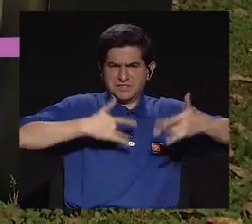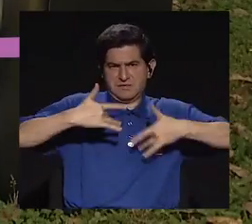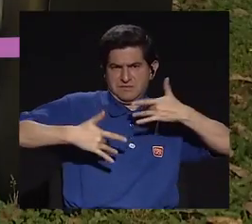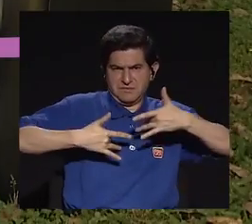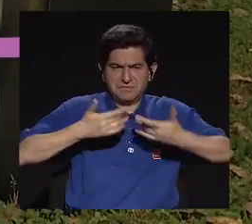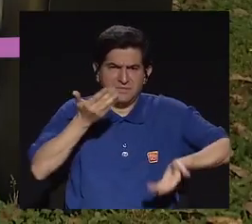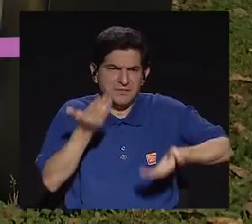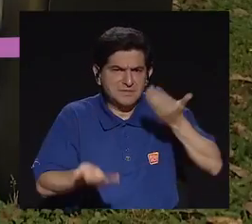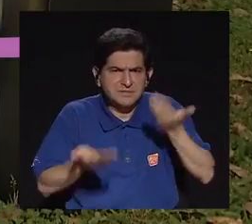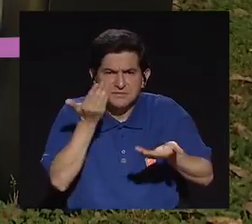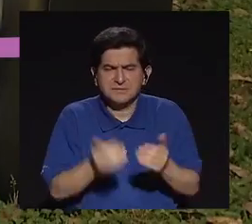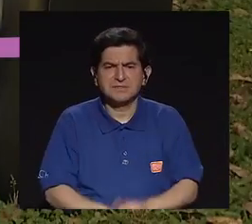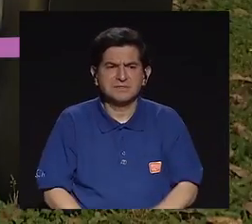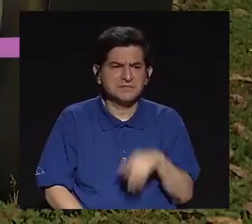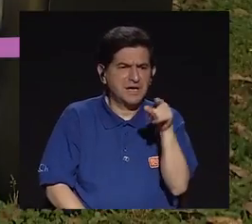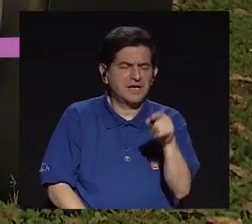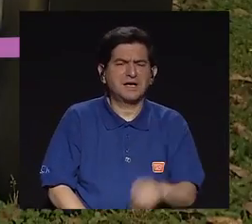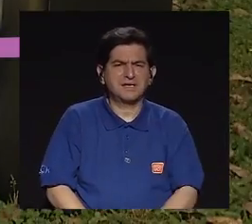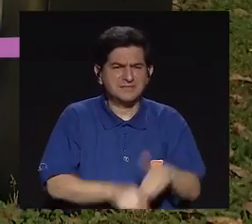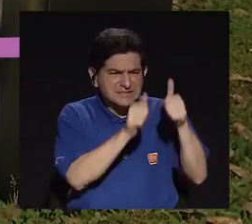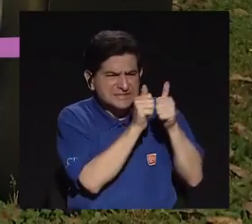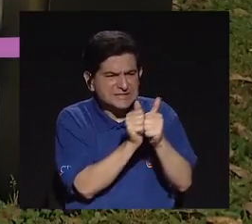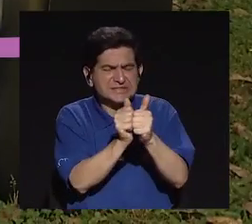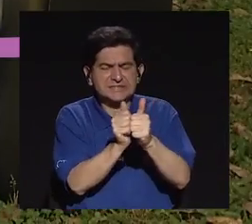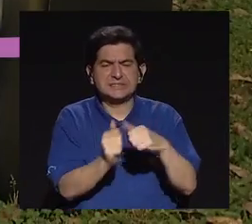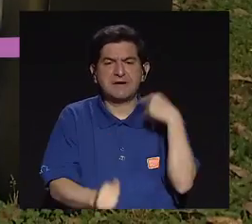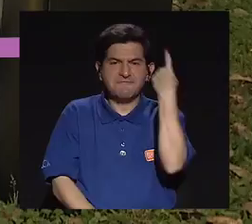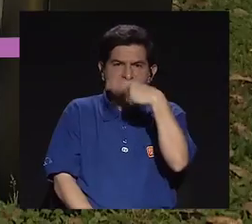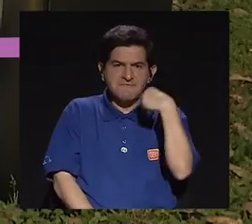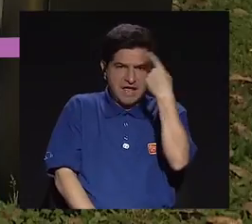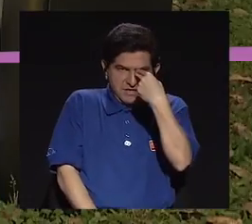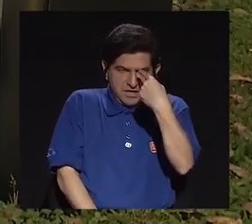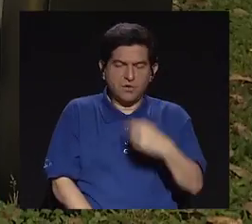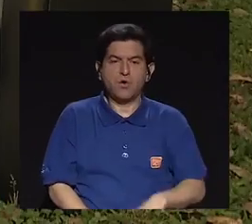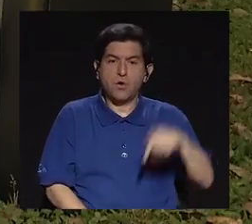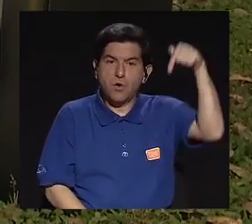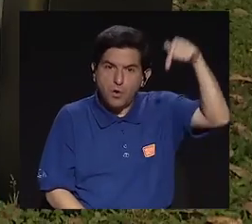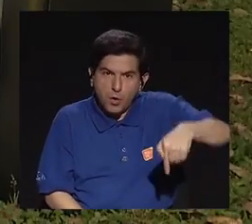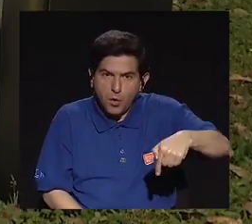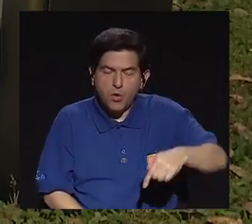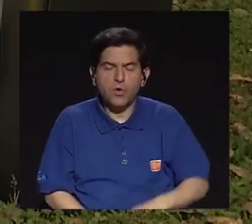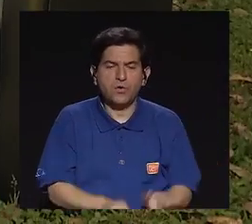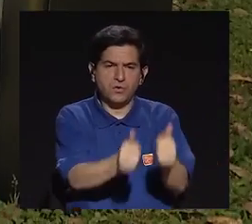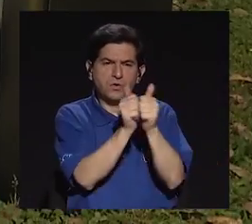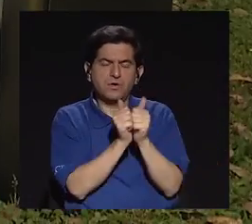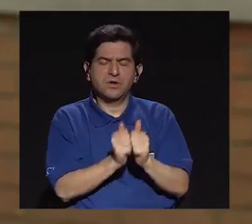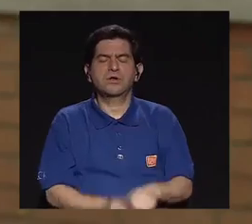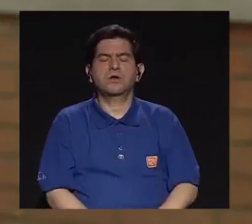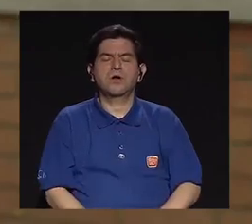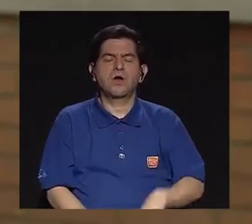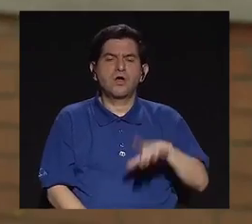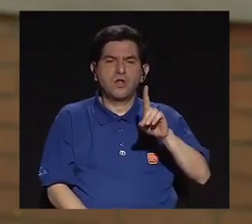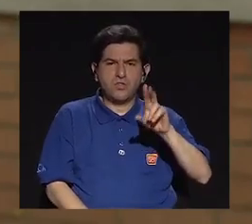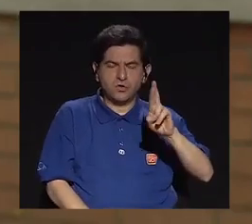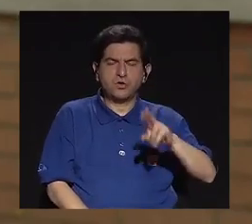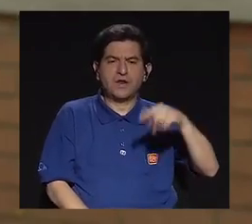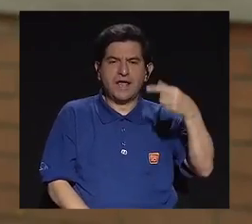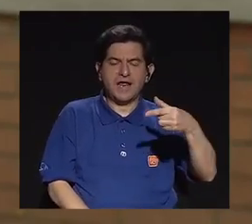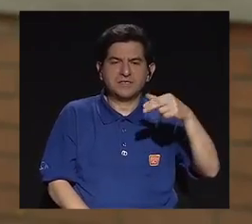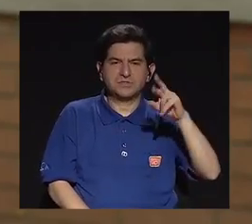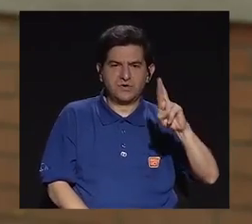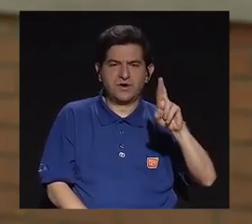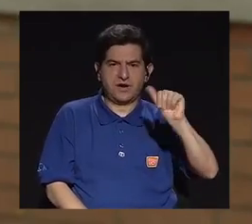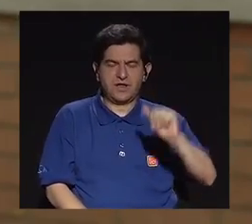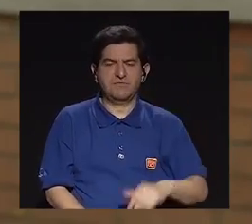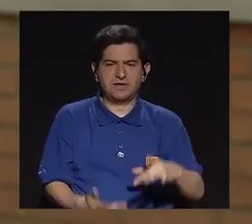que pues suelen ser y acompañar el vértigo. Para el día de hoy nos acompaña el doctor Gerson Rivas Alvarado, quien